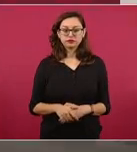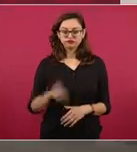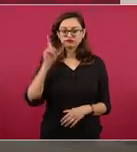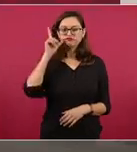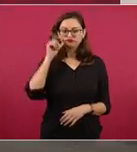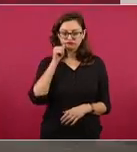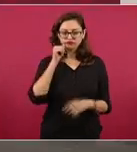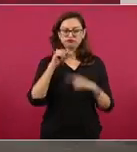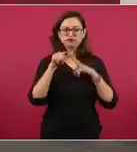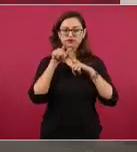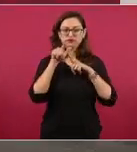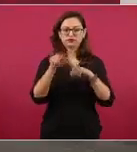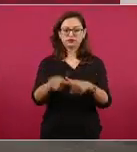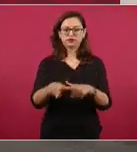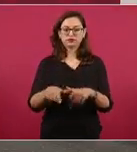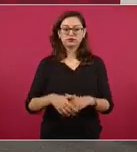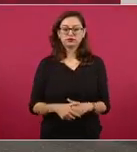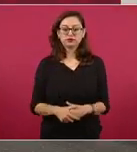Mañana.